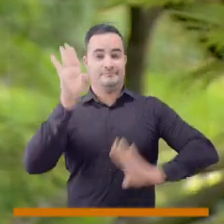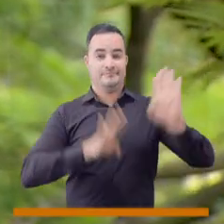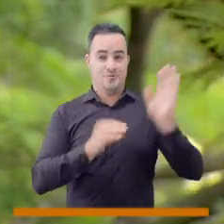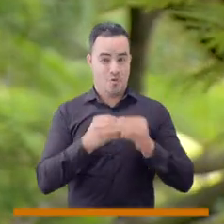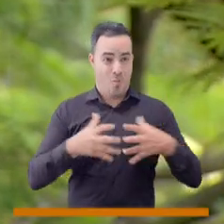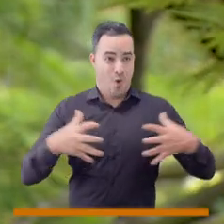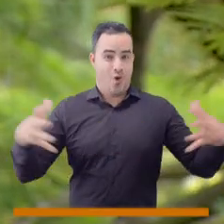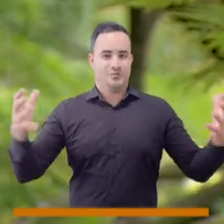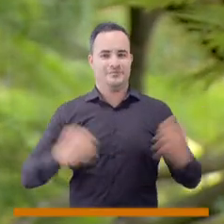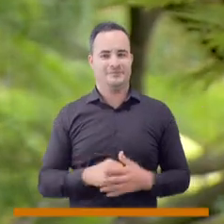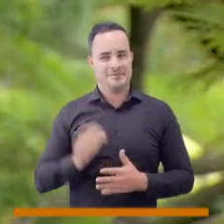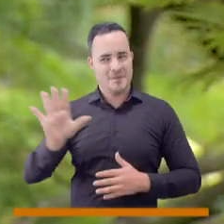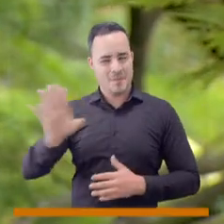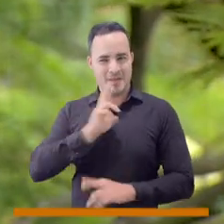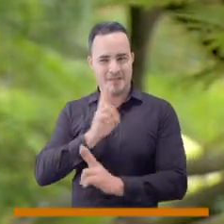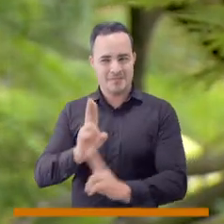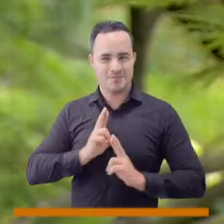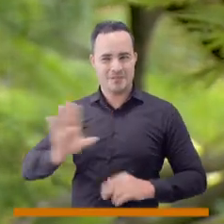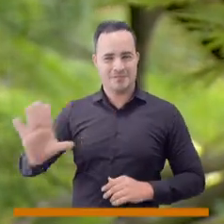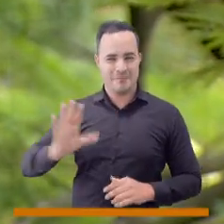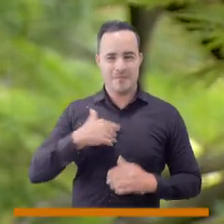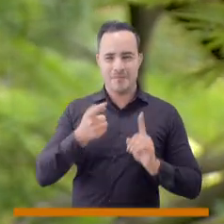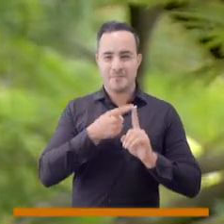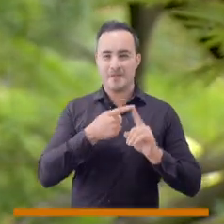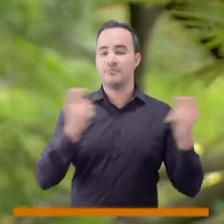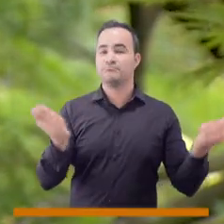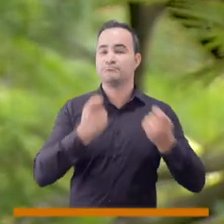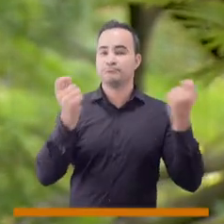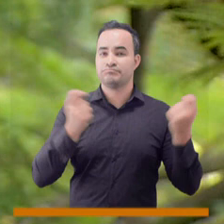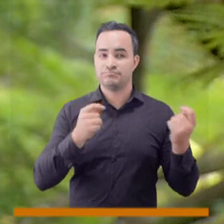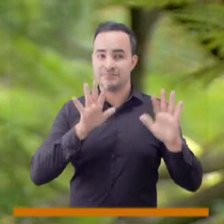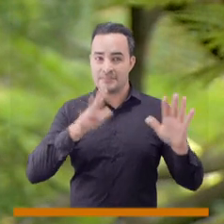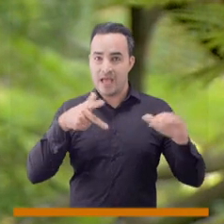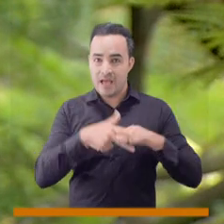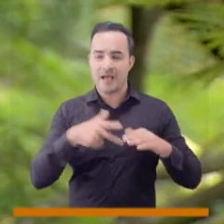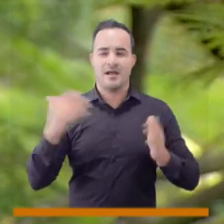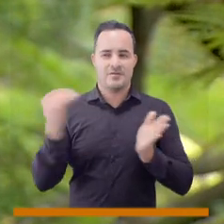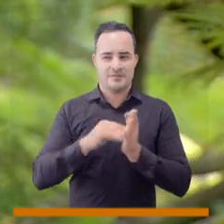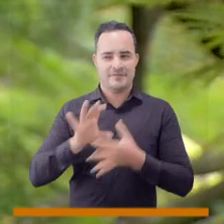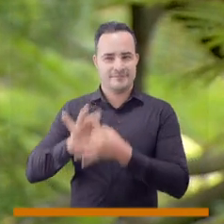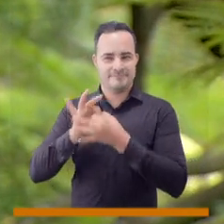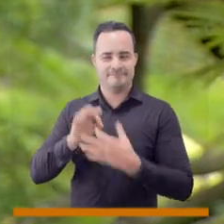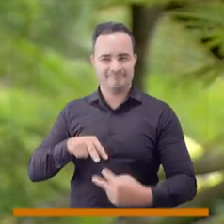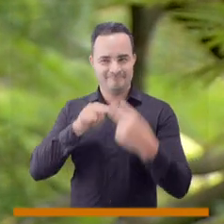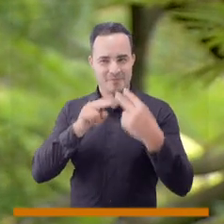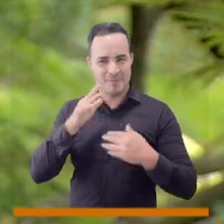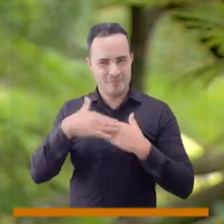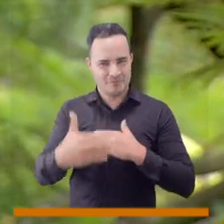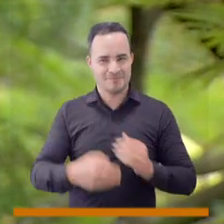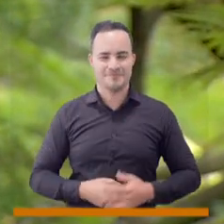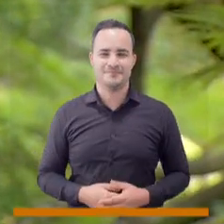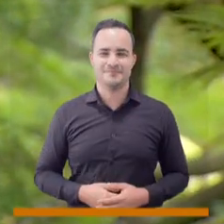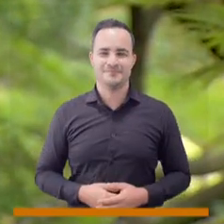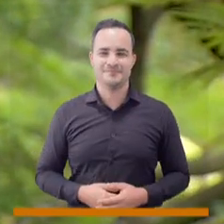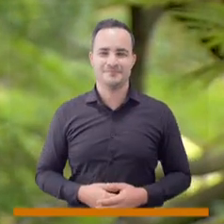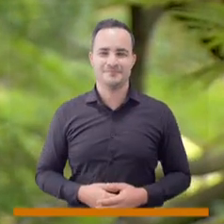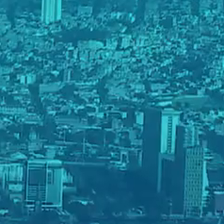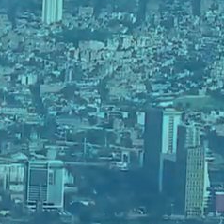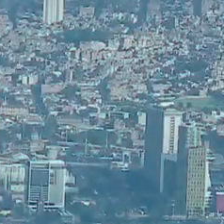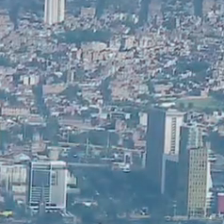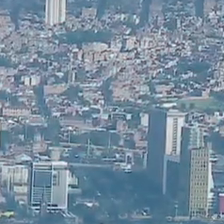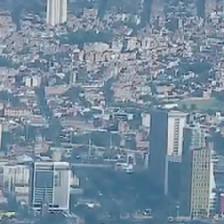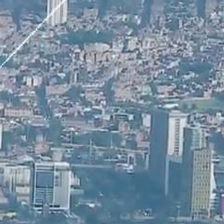la fiesta democrática? No me responda todavía, lo hacemos cuando regresemos de un corte a unos mensajes, ya volvemos.